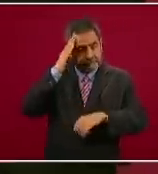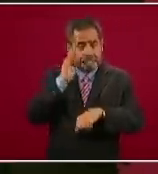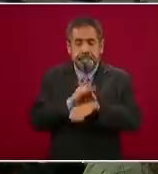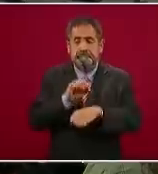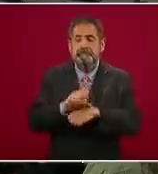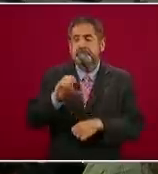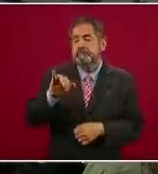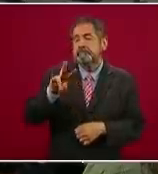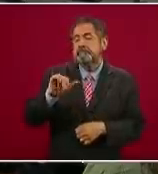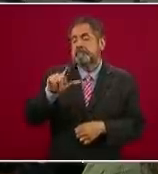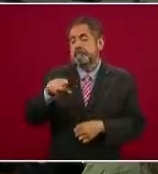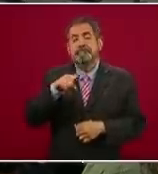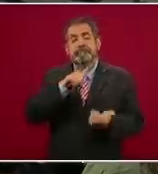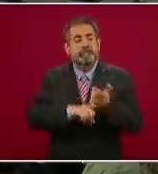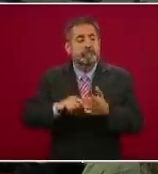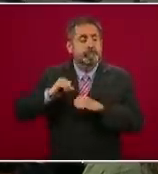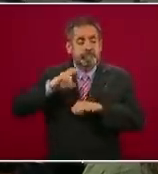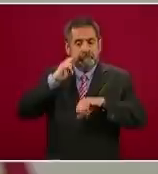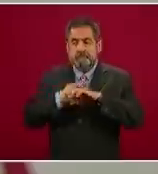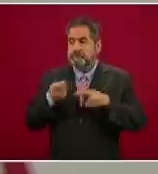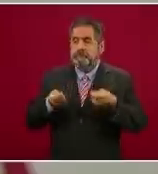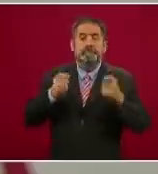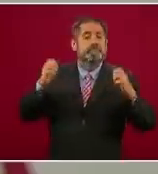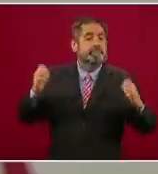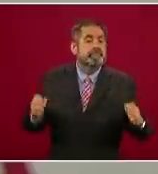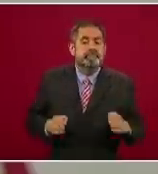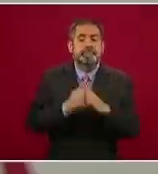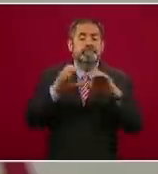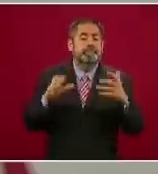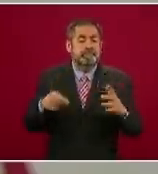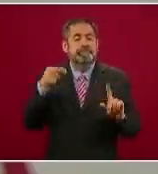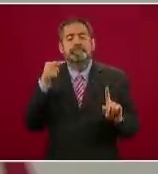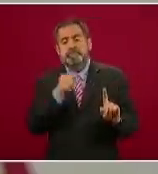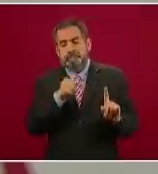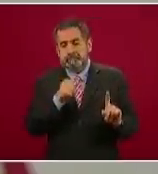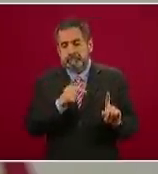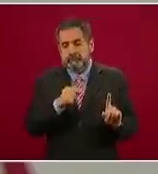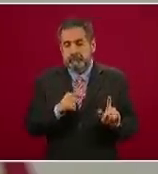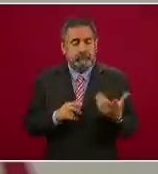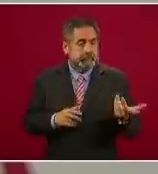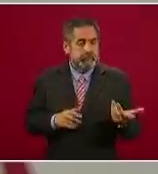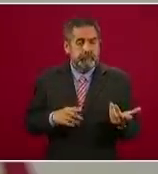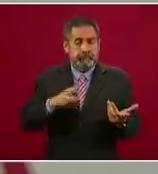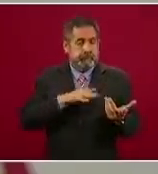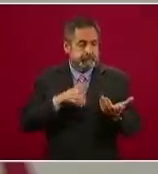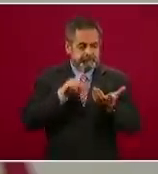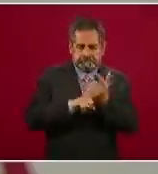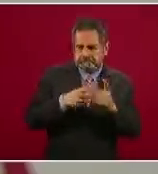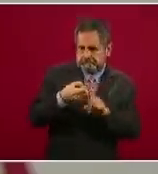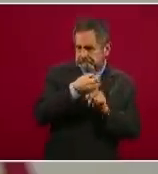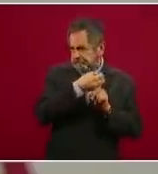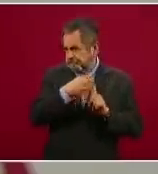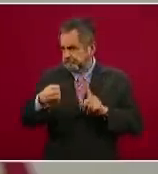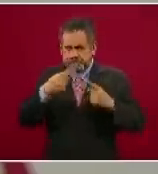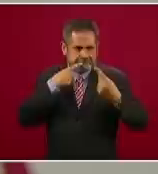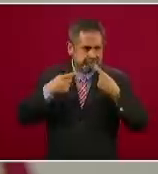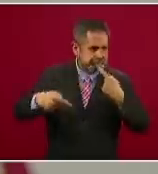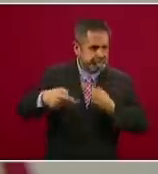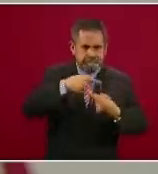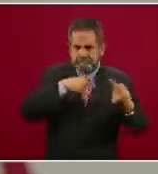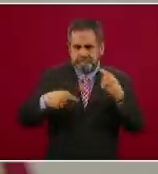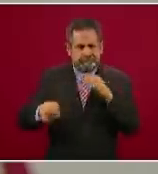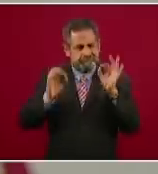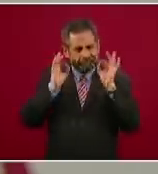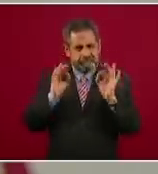porque él preside el Comité Nacional de Emergencias y hay una organización para que el Comité Nacional de